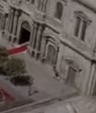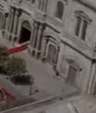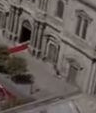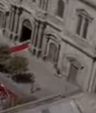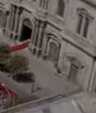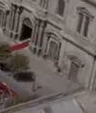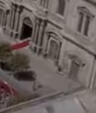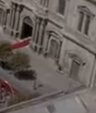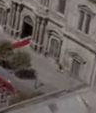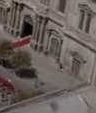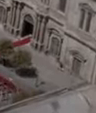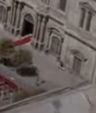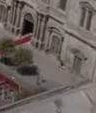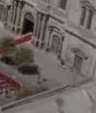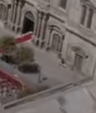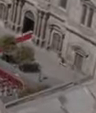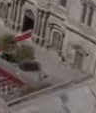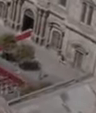bueno